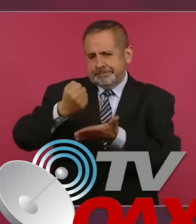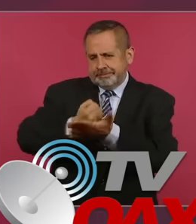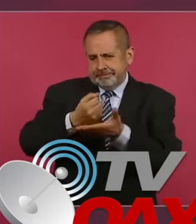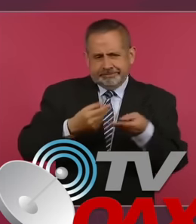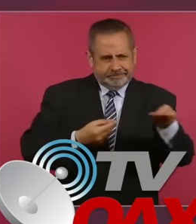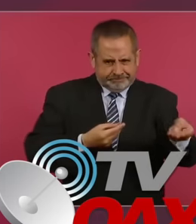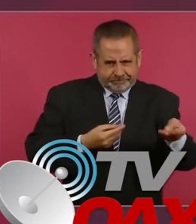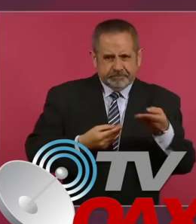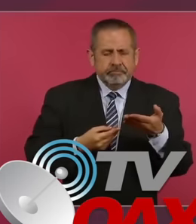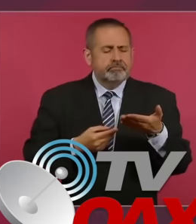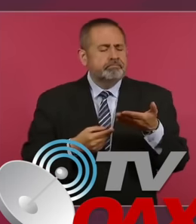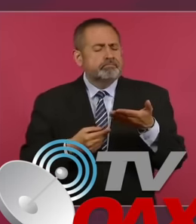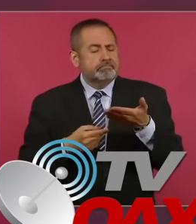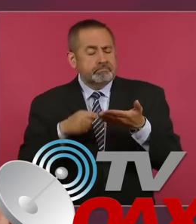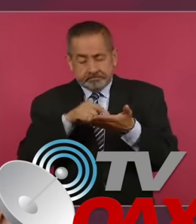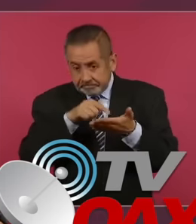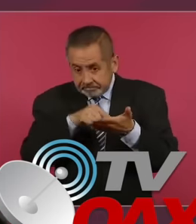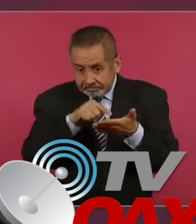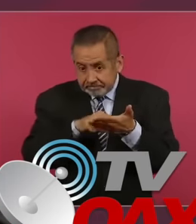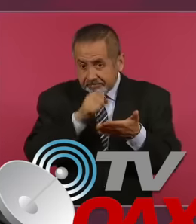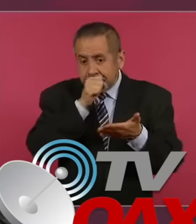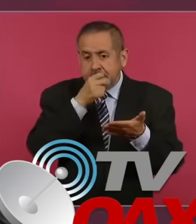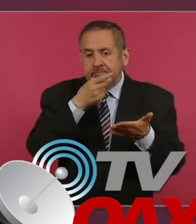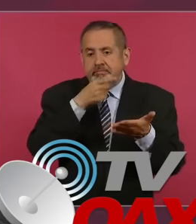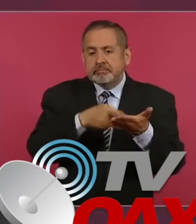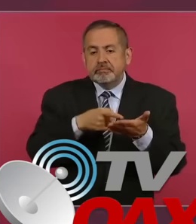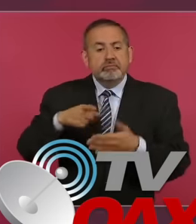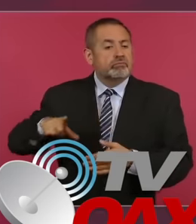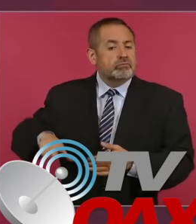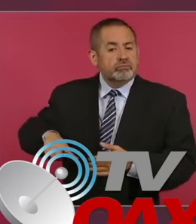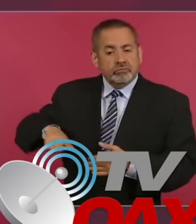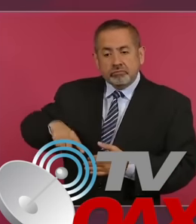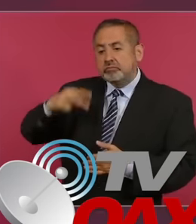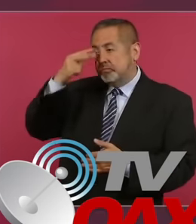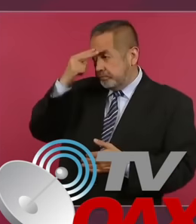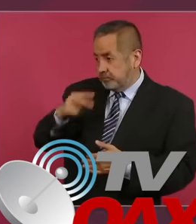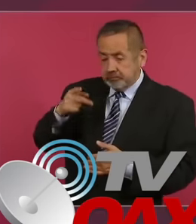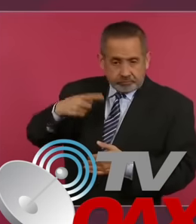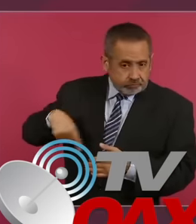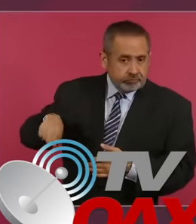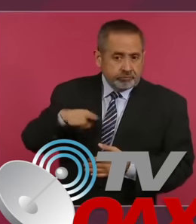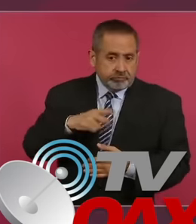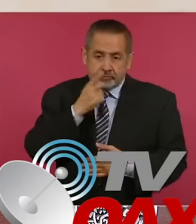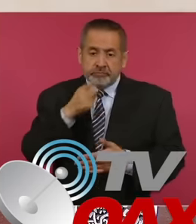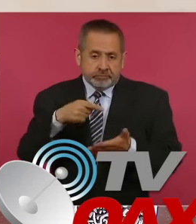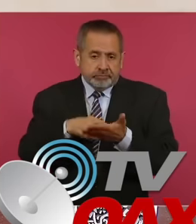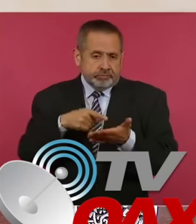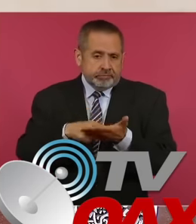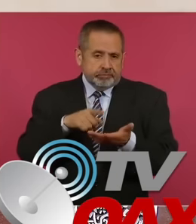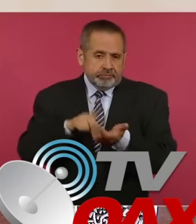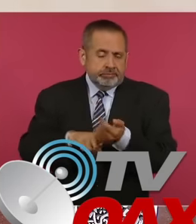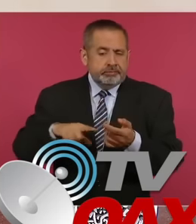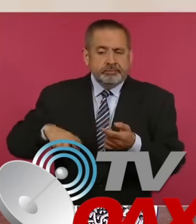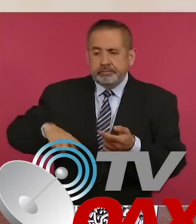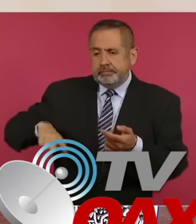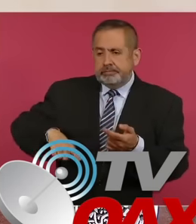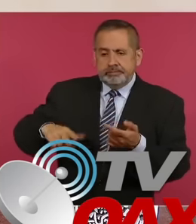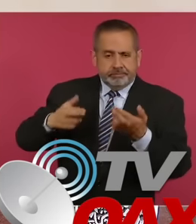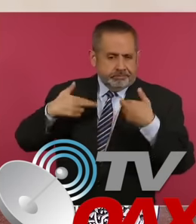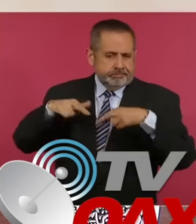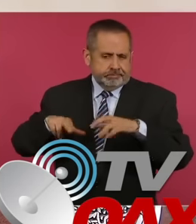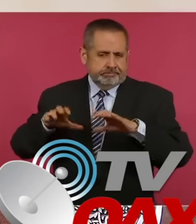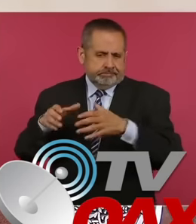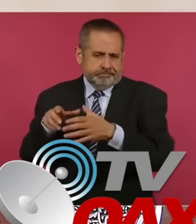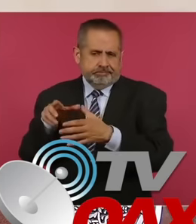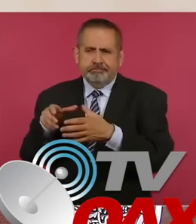Según esta cláusula, el Estado mexicano, el gobierno, quien representa los